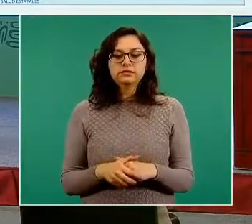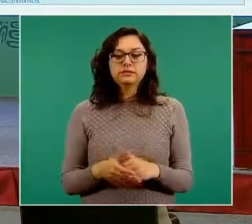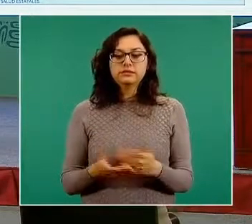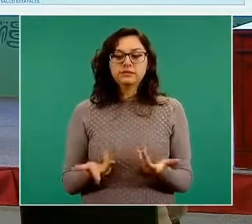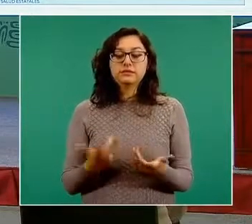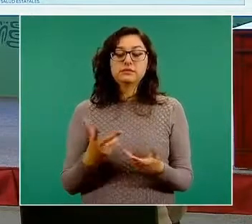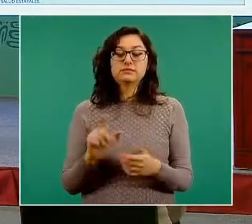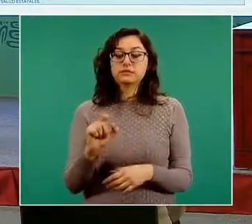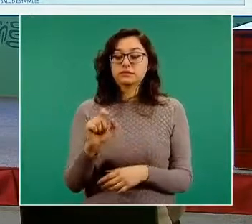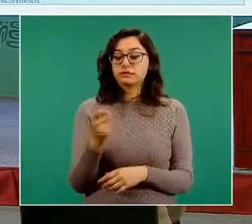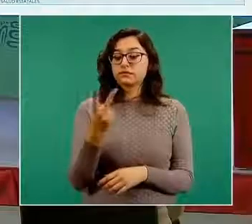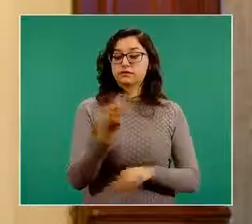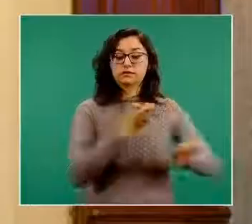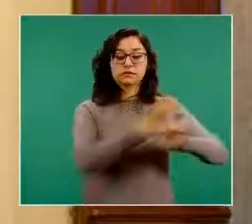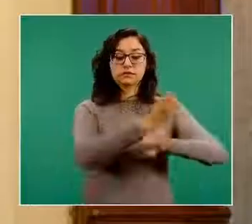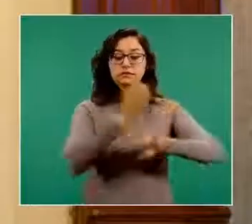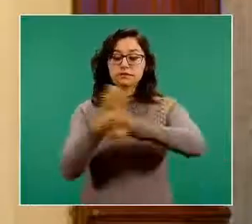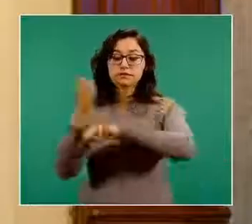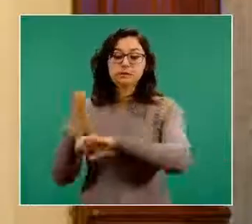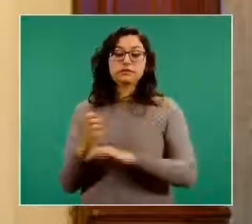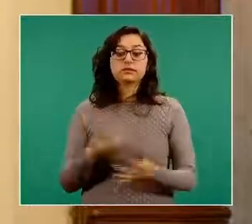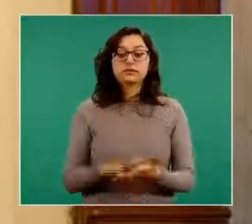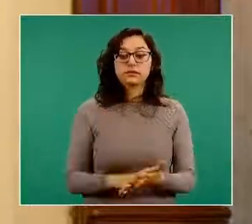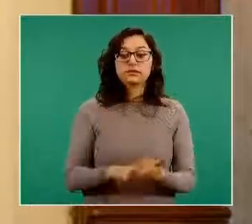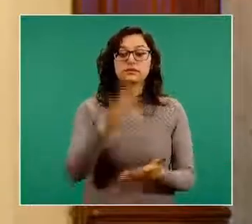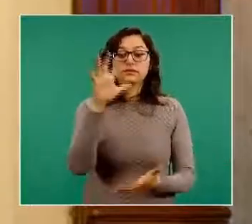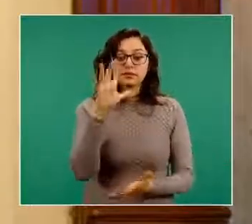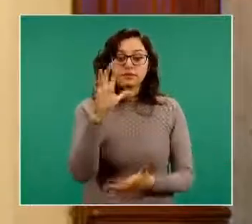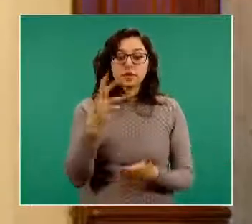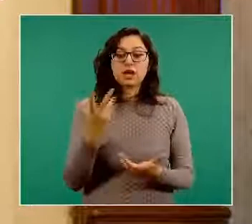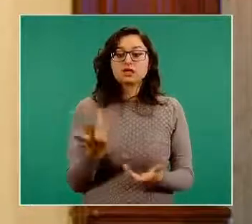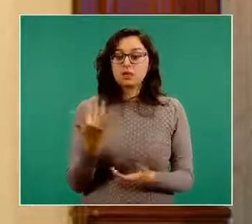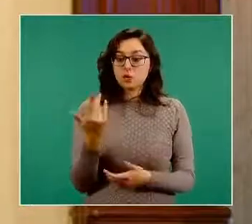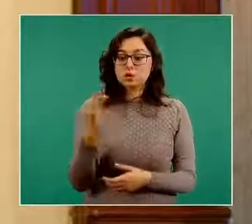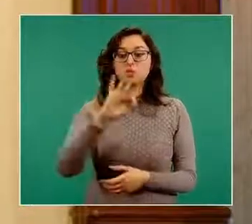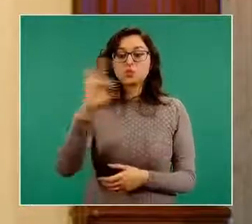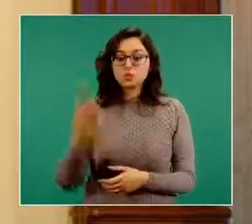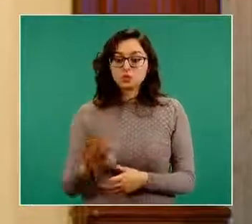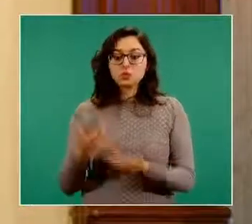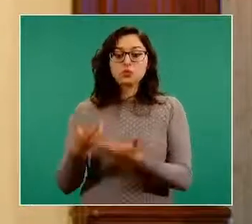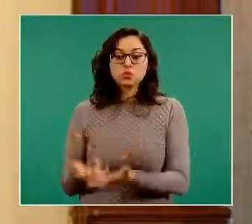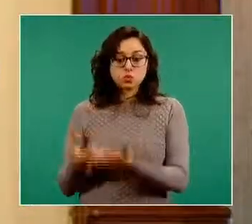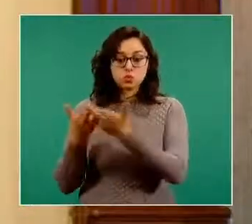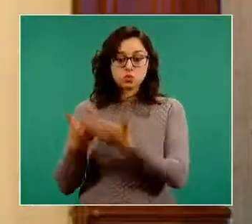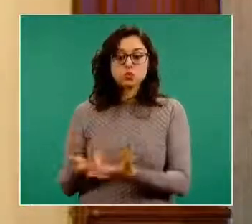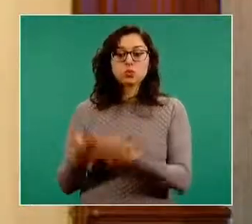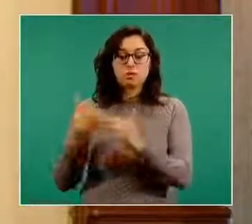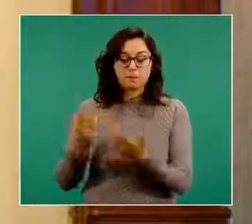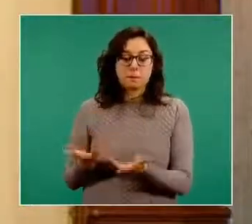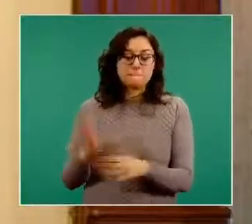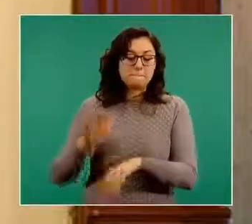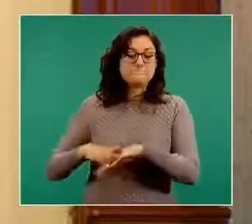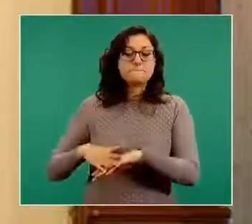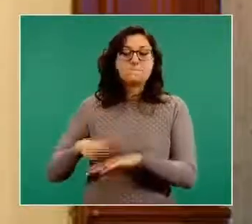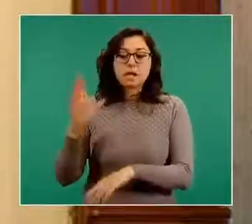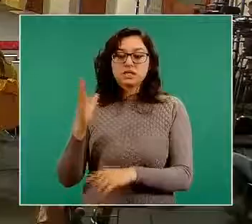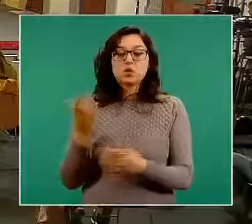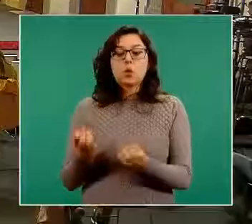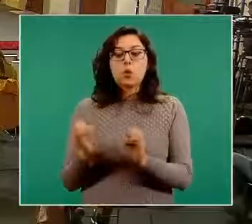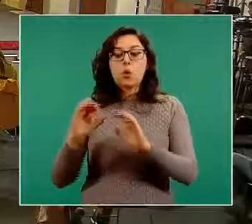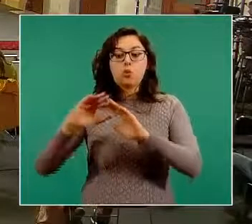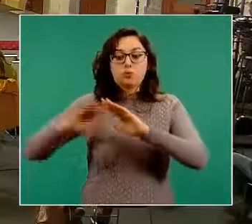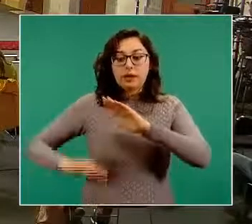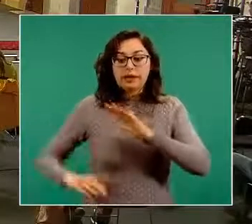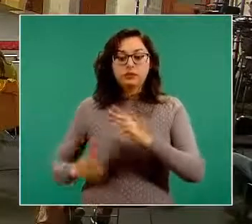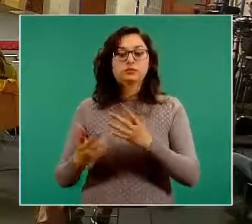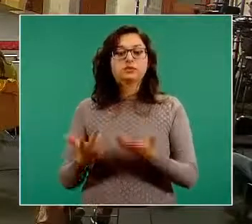mayoría todavía de entidades, 22, tienen al menos del 50% de ocupación, lo que quiere decir que tienen muchas camas con ventilador que